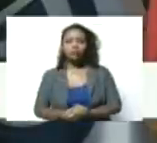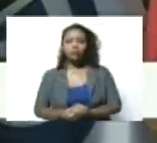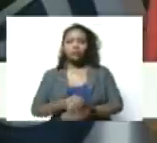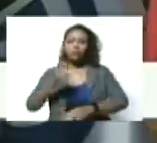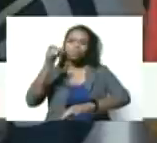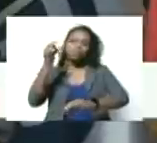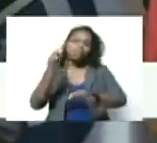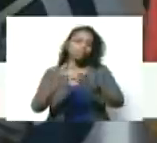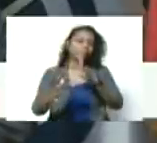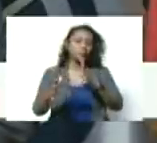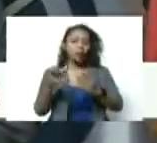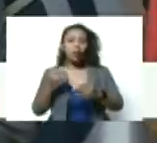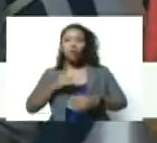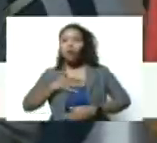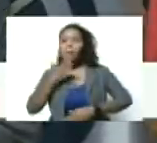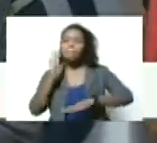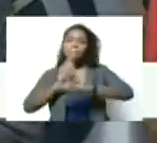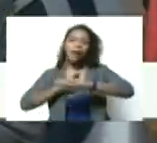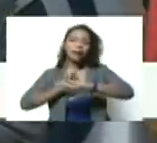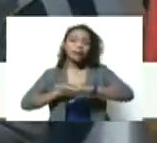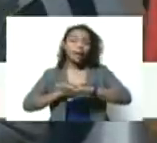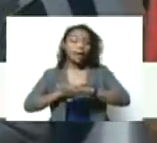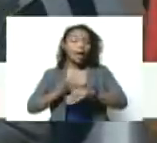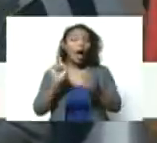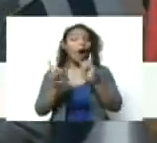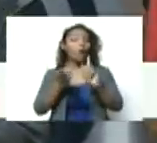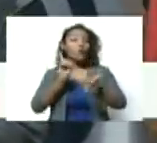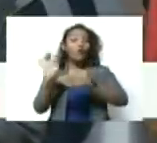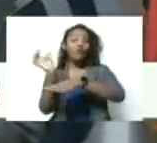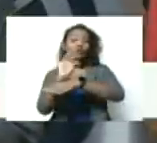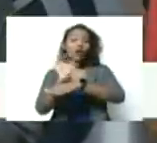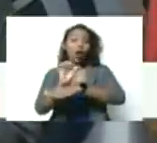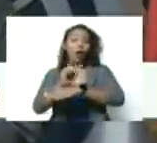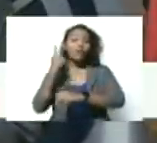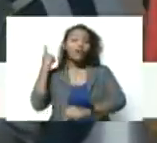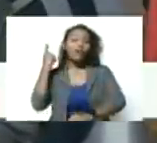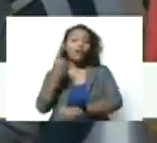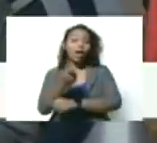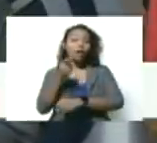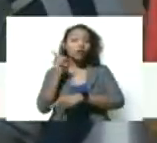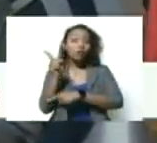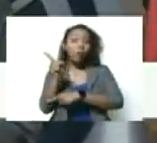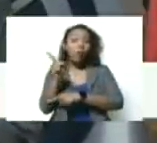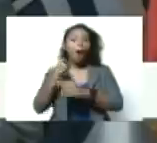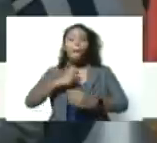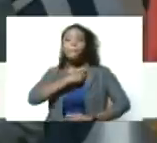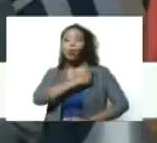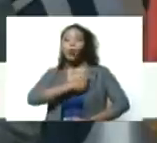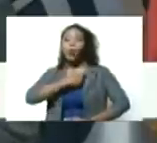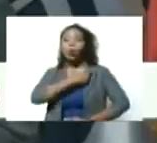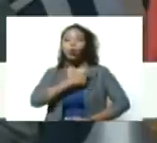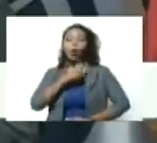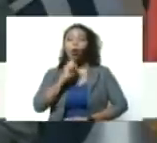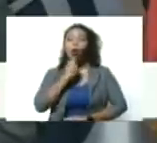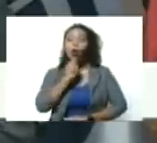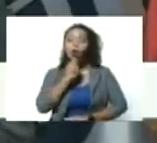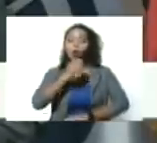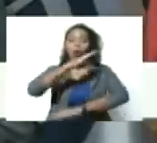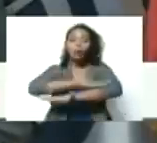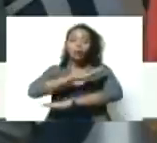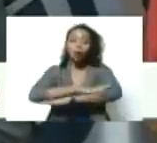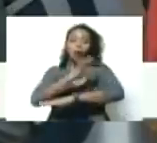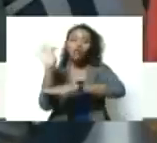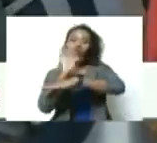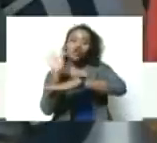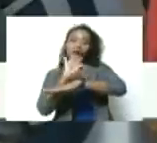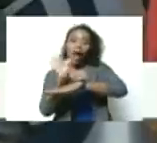lamentable que pudiera ocurrir de algunos funcionarios que desvían de su protocolo, del código de conducta de